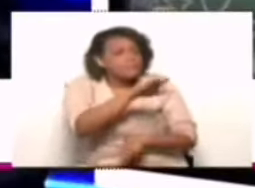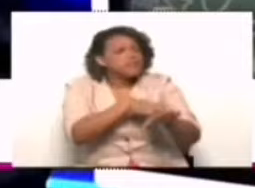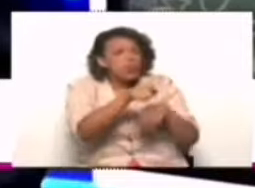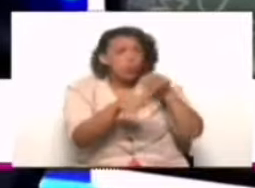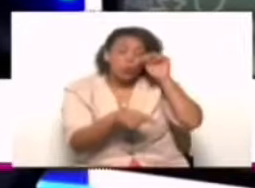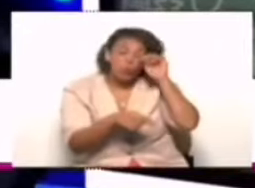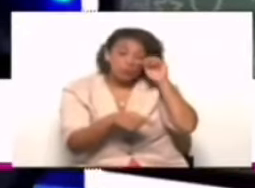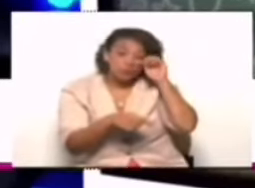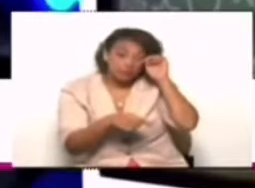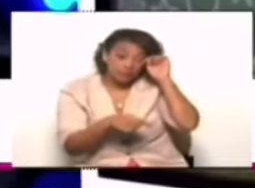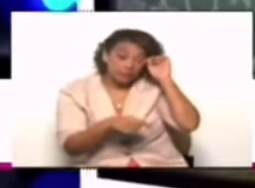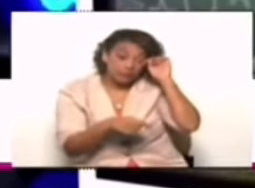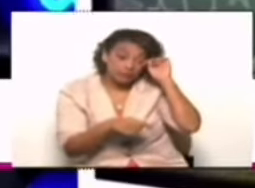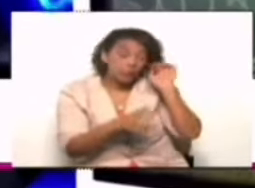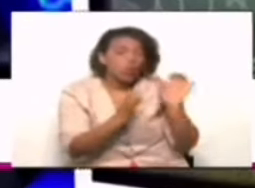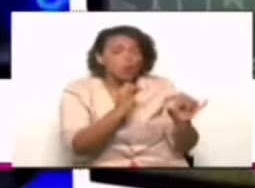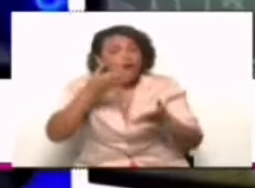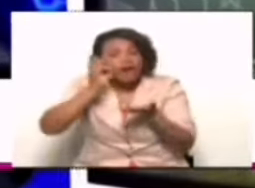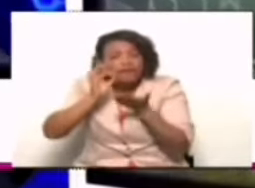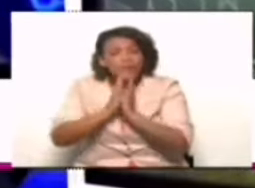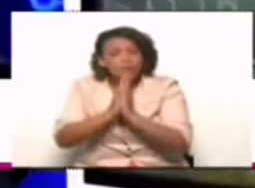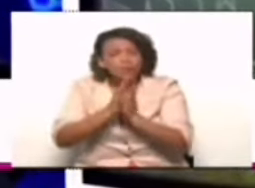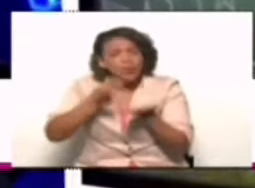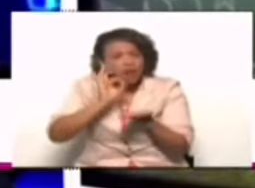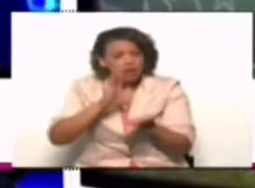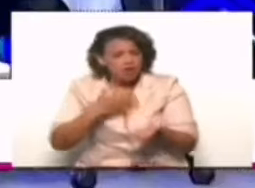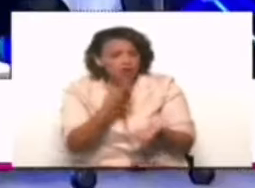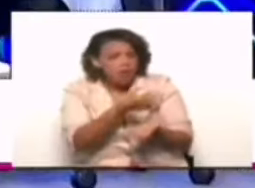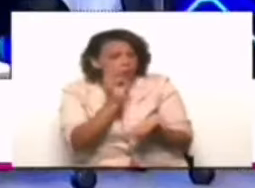redes sociales. Un cafecito. Por ¿Te favor, sirve? Sí.